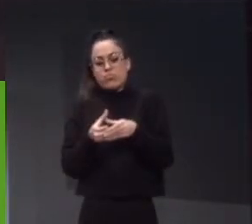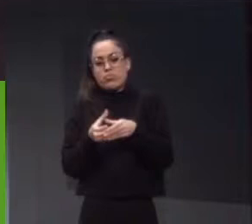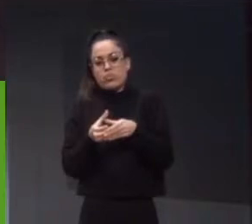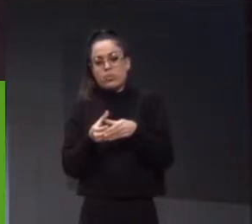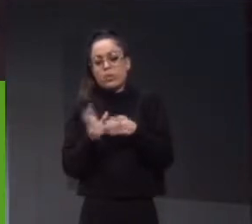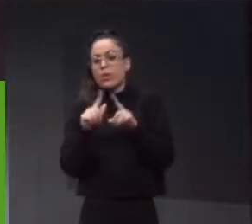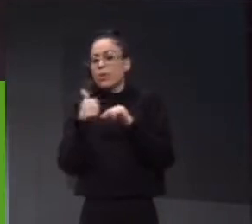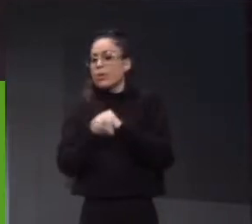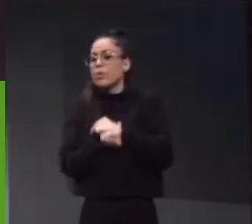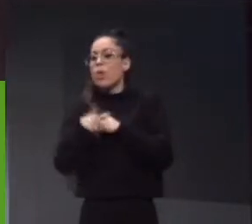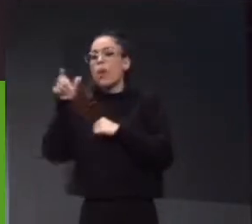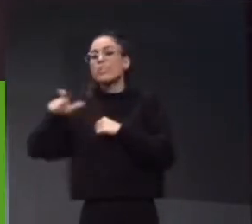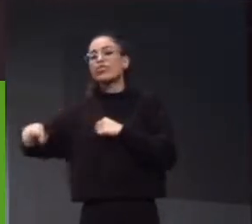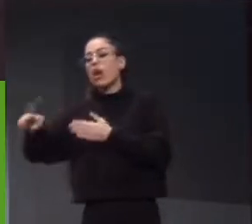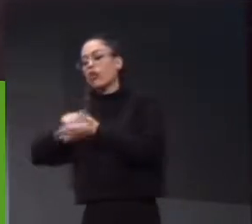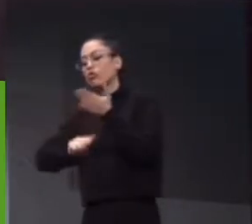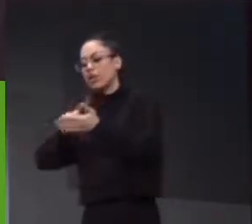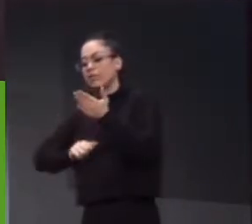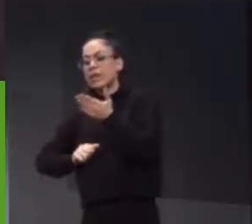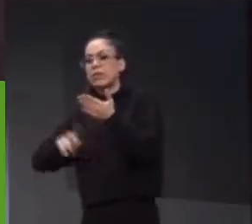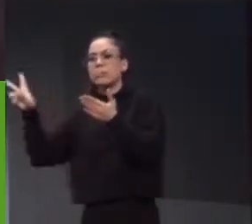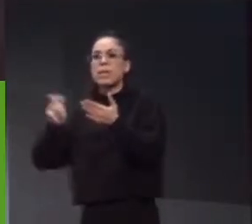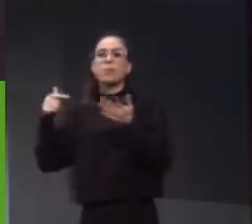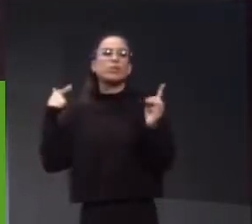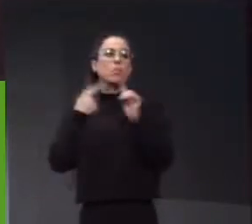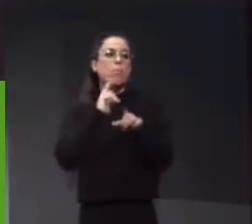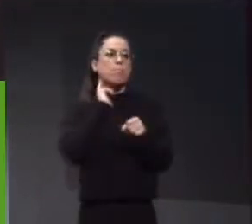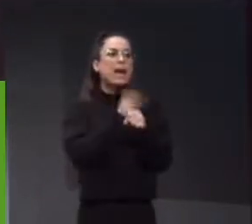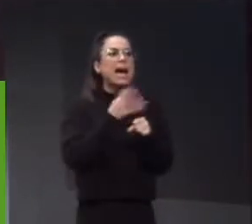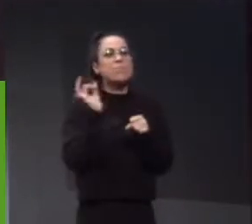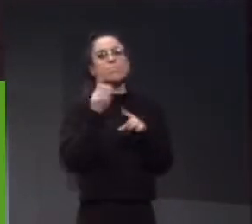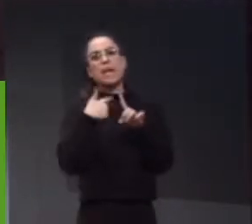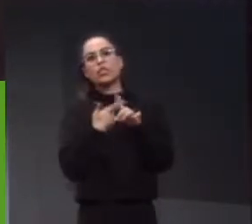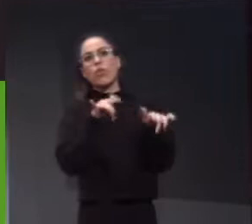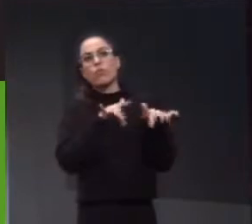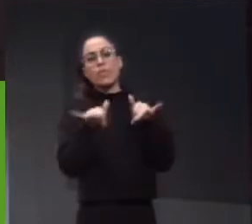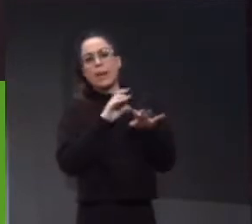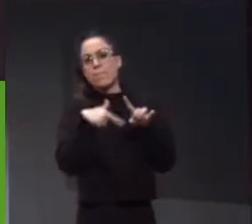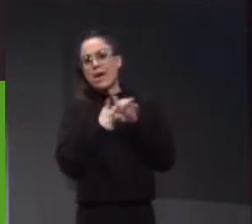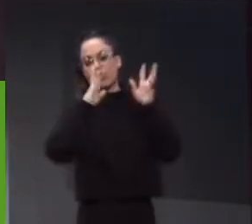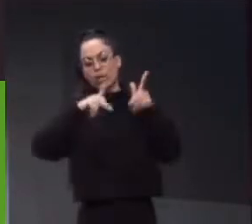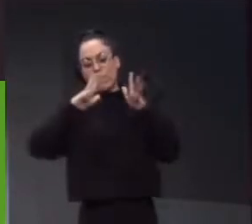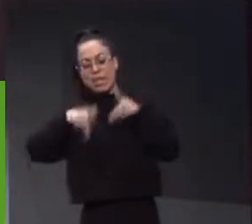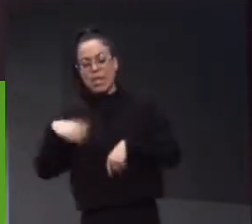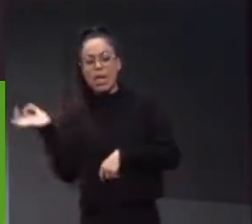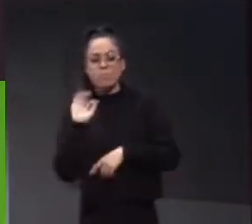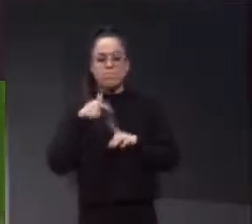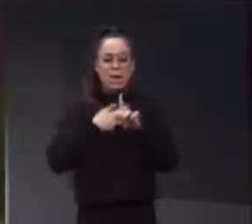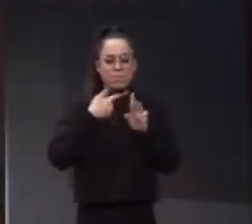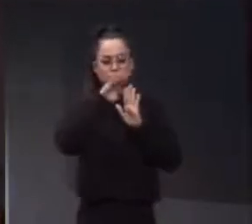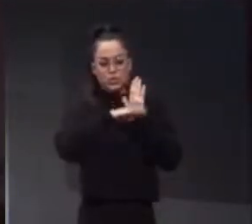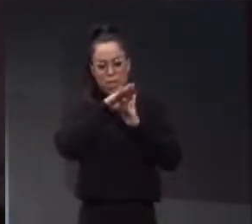un equipo y un personal contratado que se dedica pues lleva al bar lleva a la oficina técnica lleva la contabilidad la programación